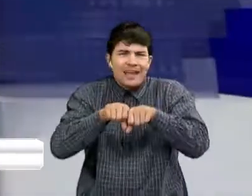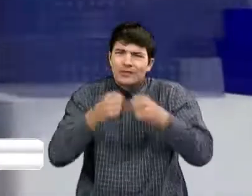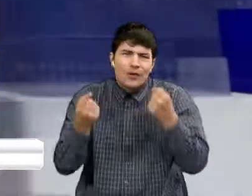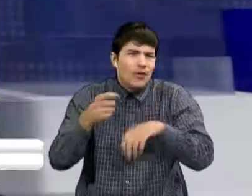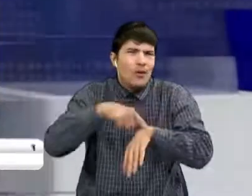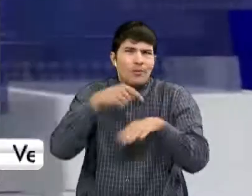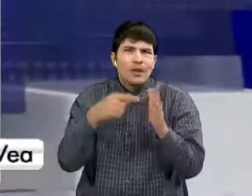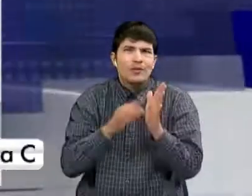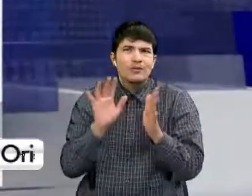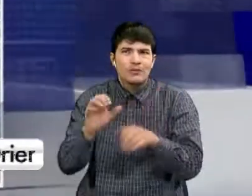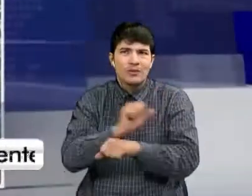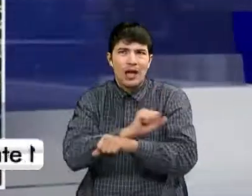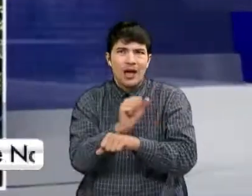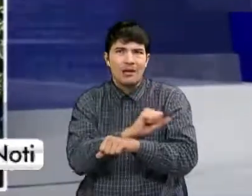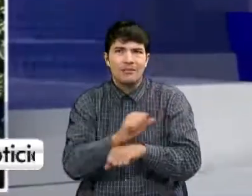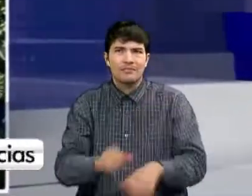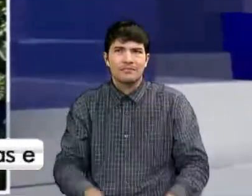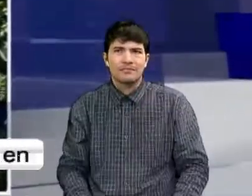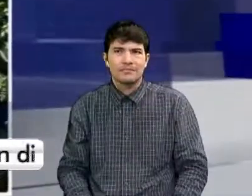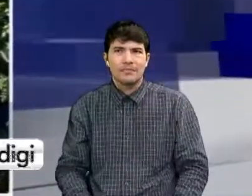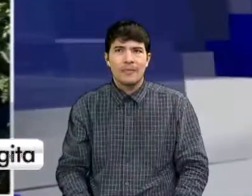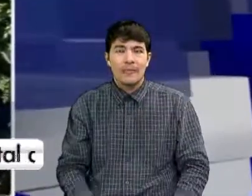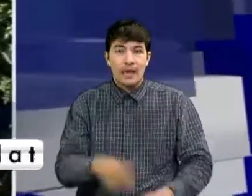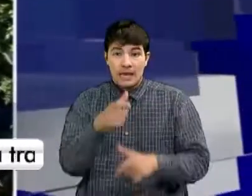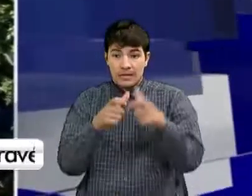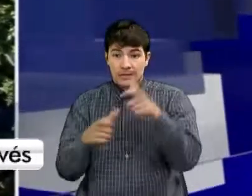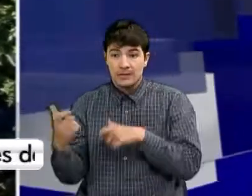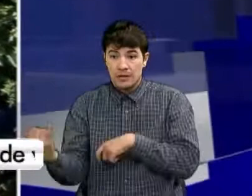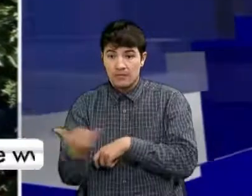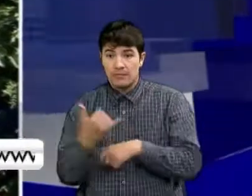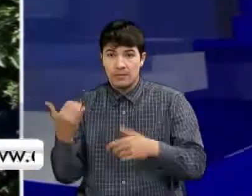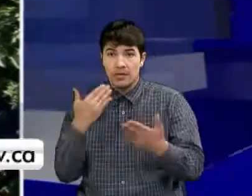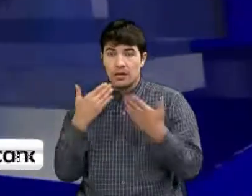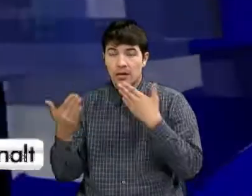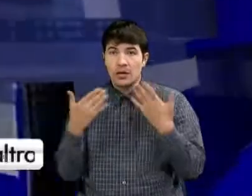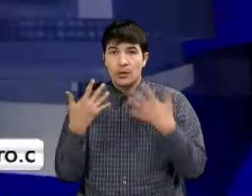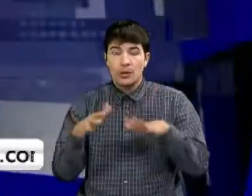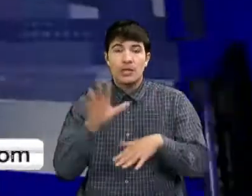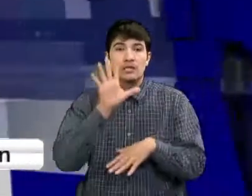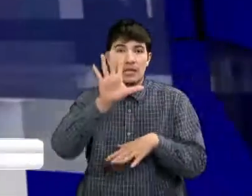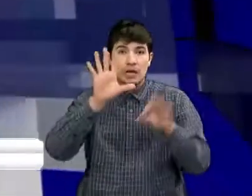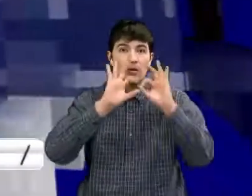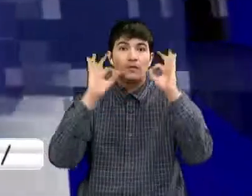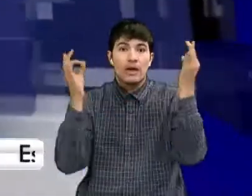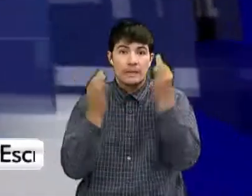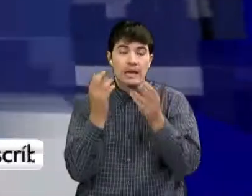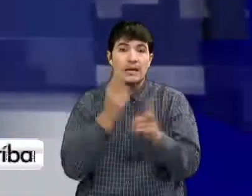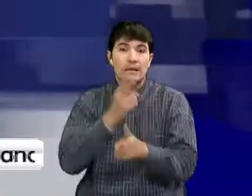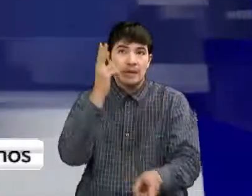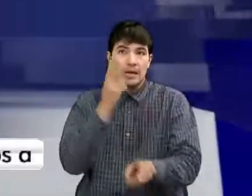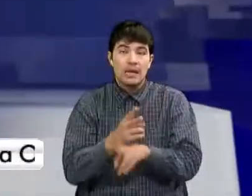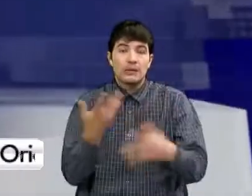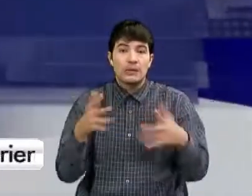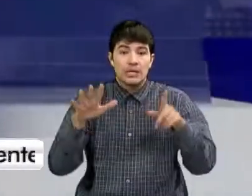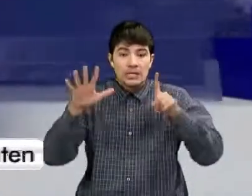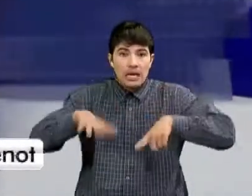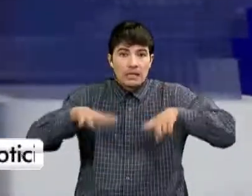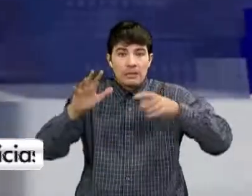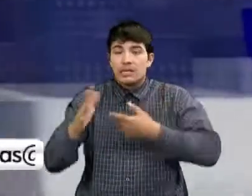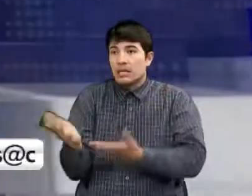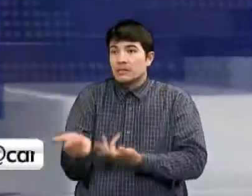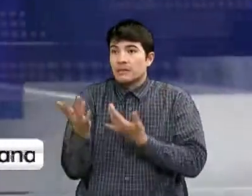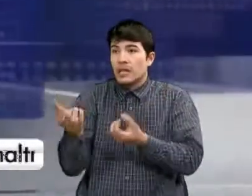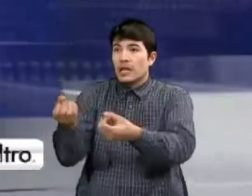una camioneta que estaba allí parqueada. Los habitantes de esta vereda señalan que hay 5 familias en riesgo y llevan 6 meses esperando